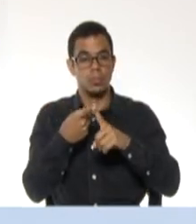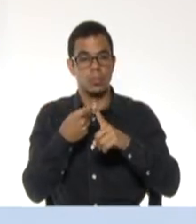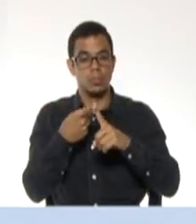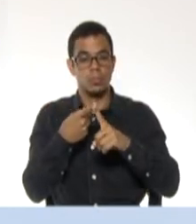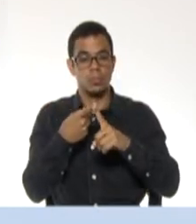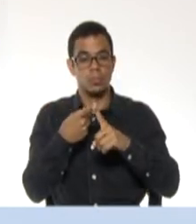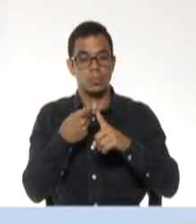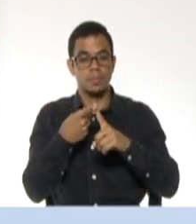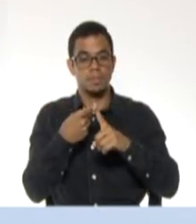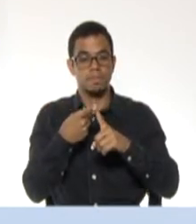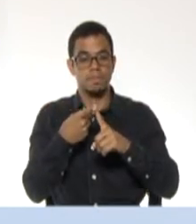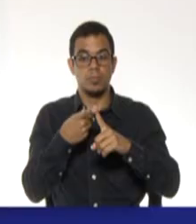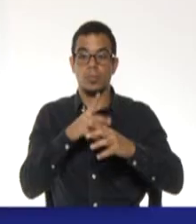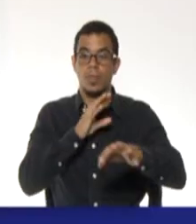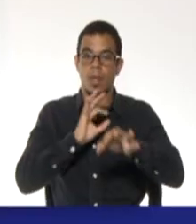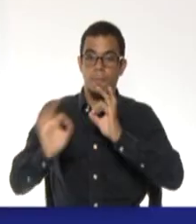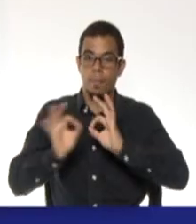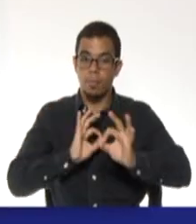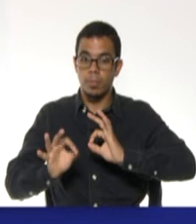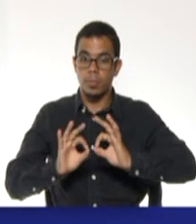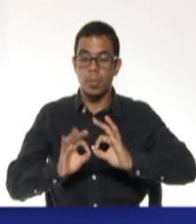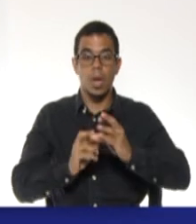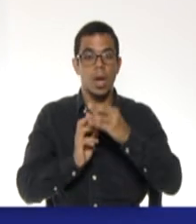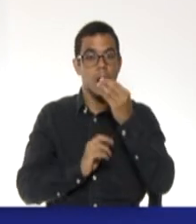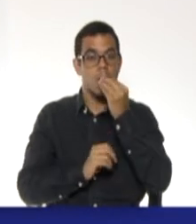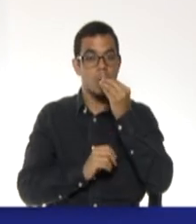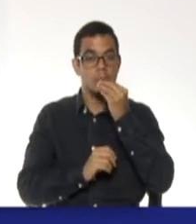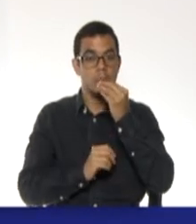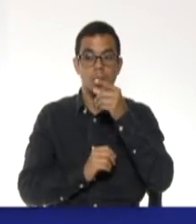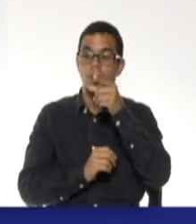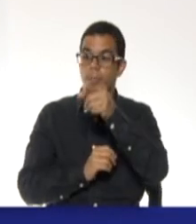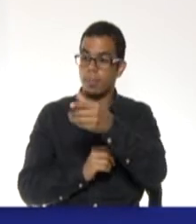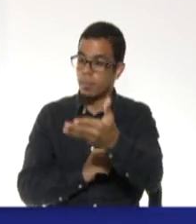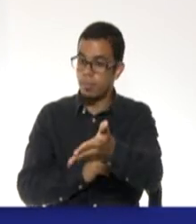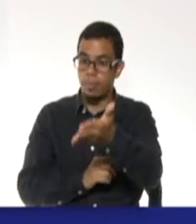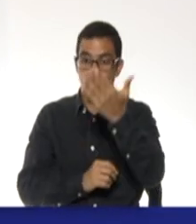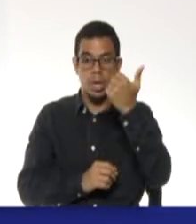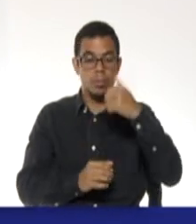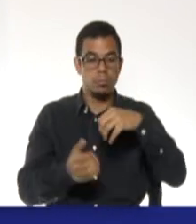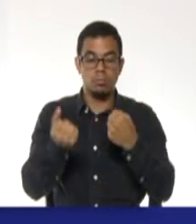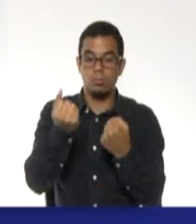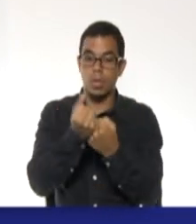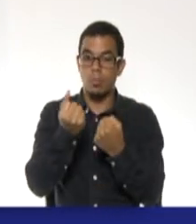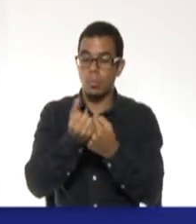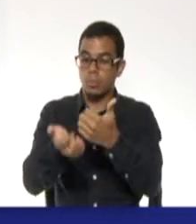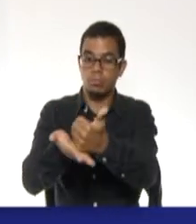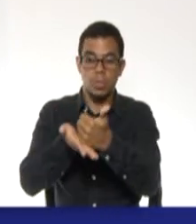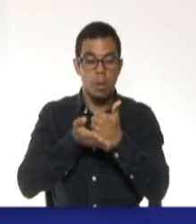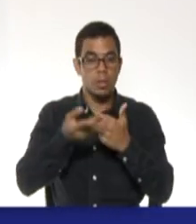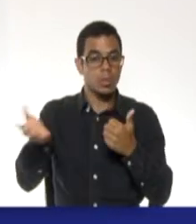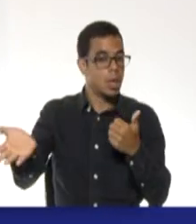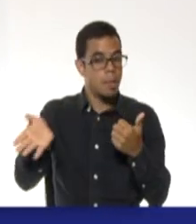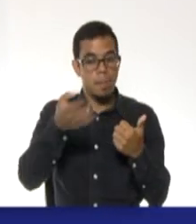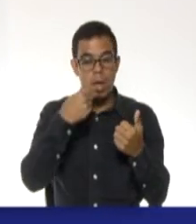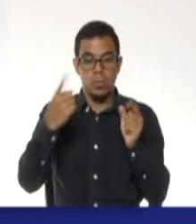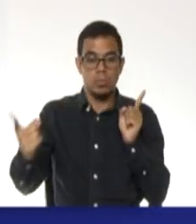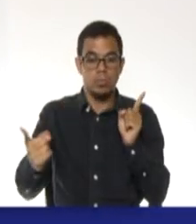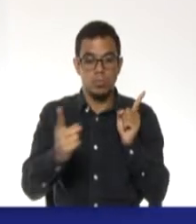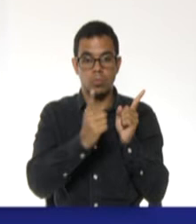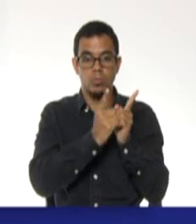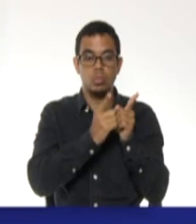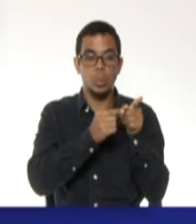al momento de preparar la comida, hacerlos partícipes de esa preparación de los